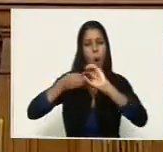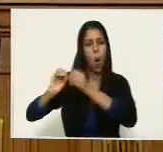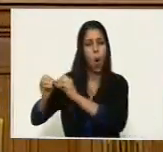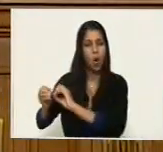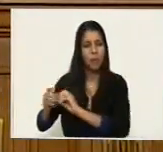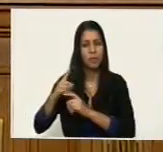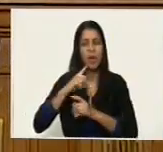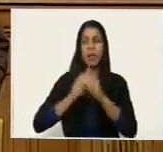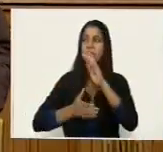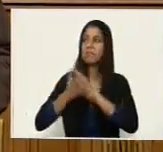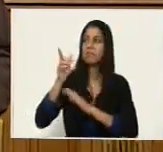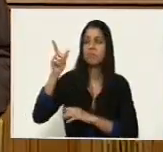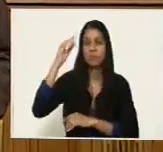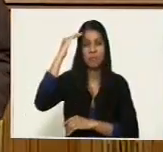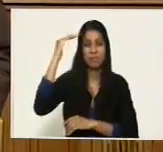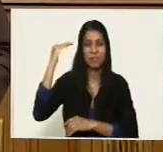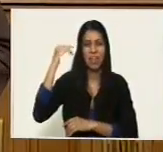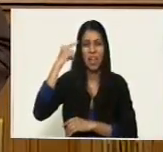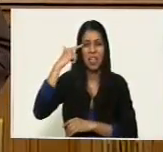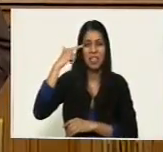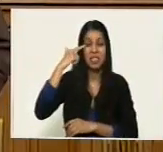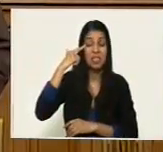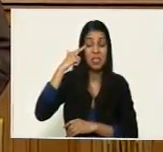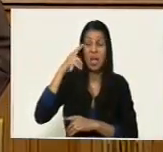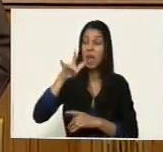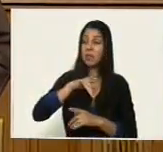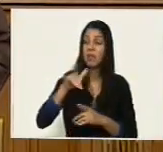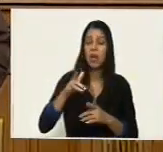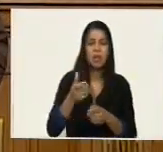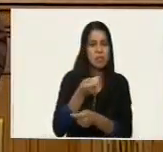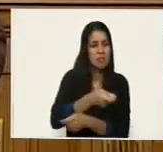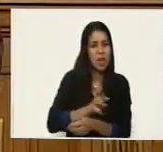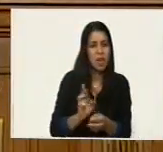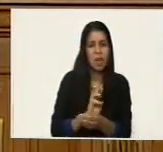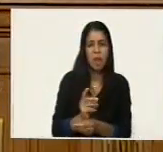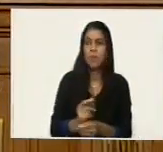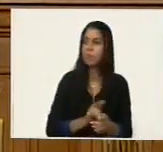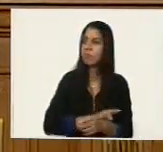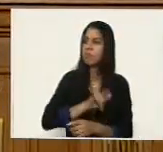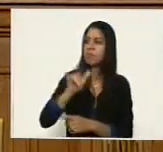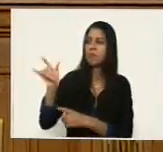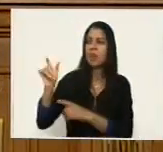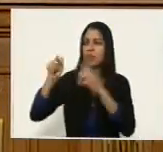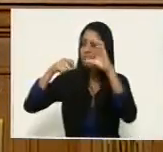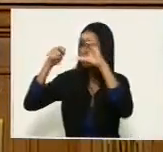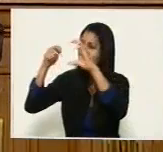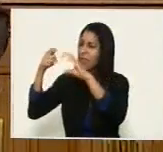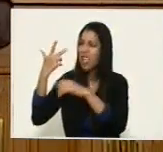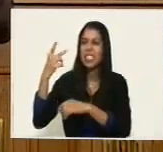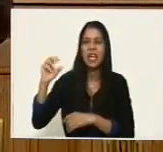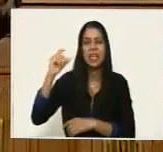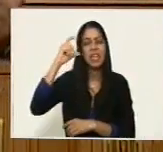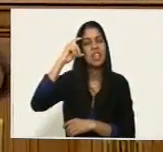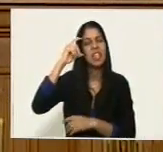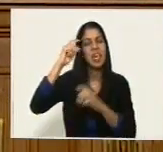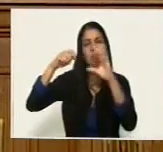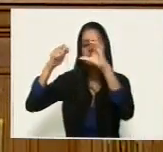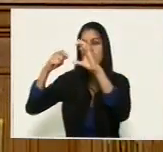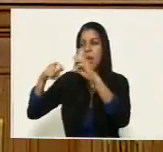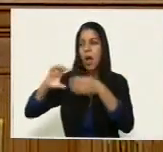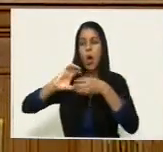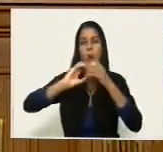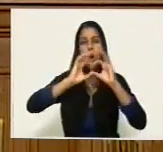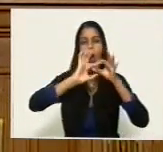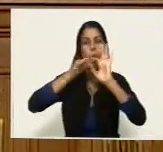graduadito empezó a trabajar allí y lo mandaron durante 30 días a cubrir las Olimpiadas. Cuando yo me gradué a los